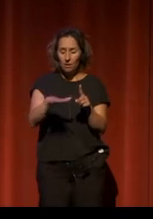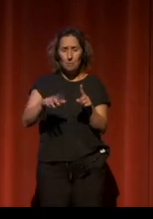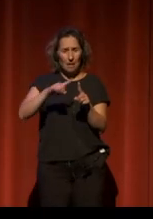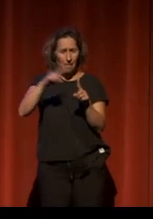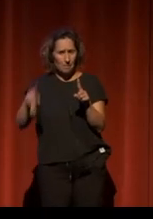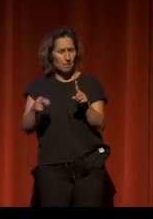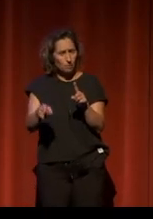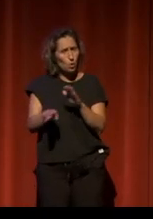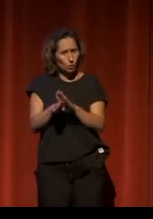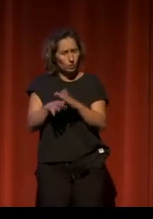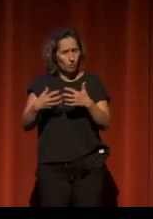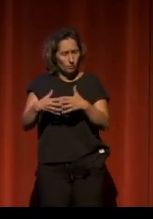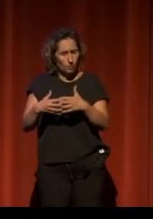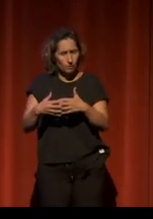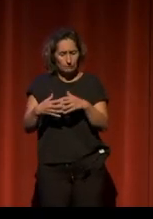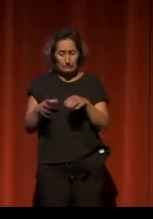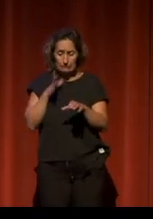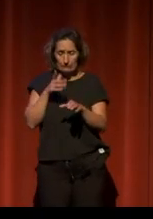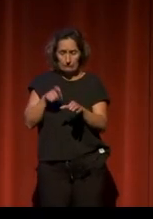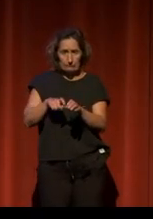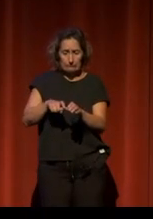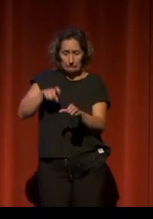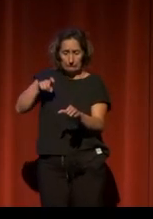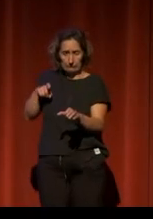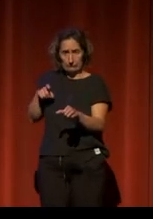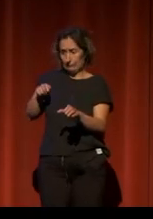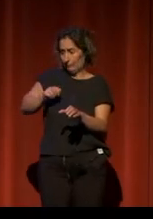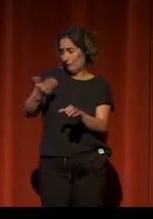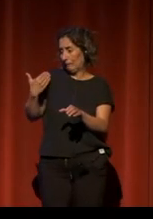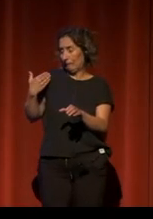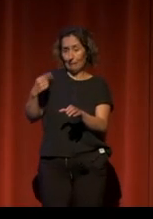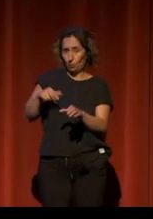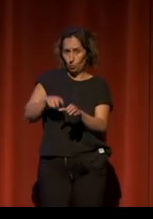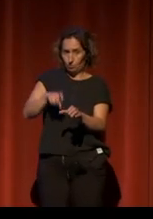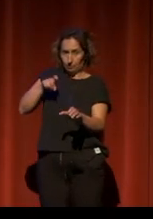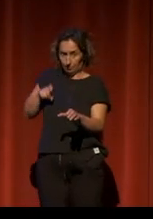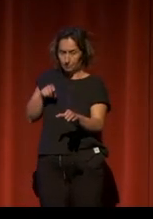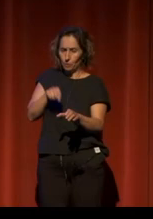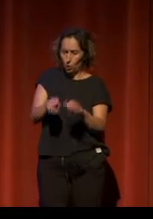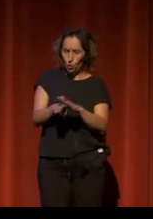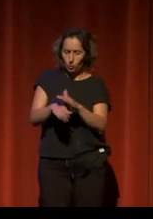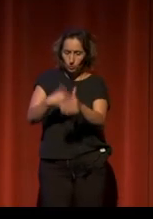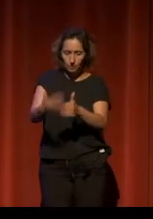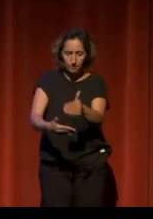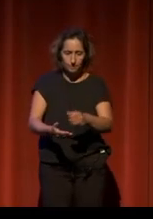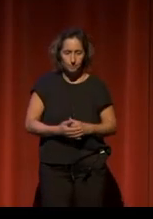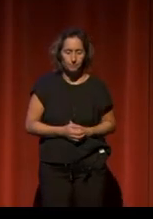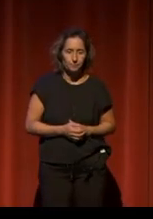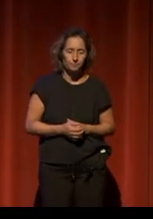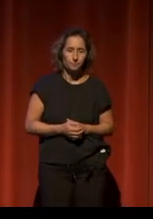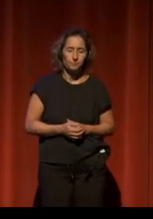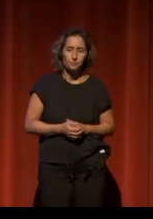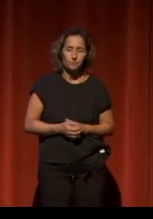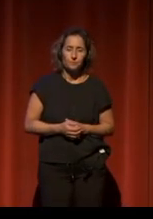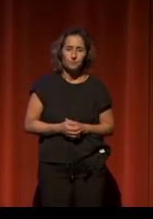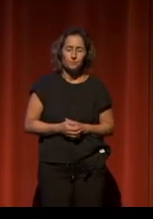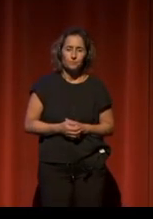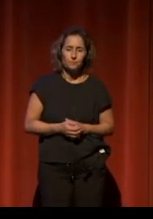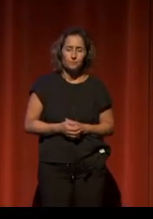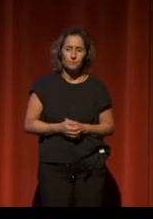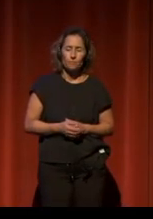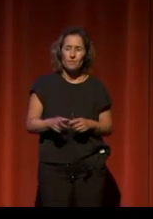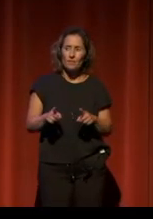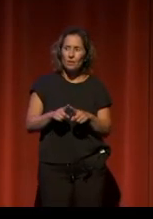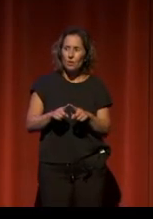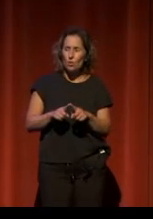no Aunque yo justo he salido de aquí Hace unos meses Este es un poco el contexto no de Tsunami